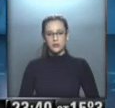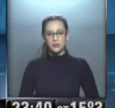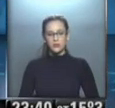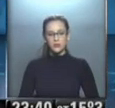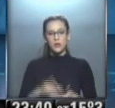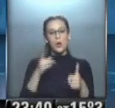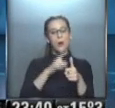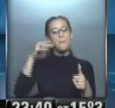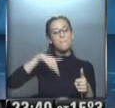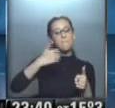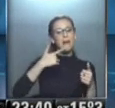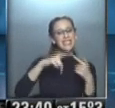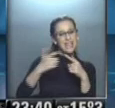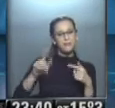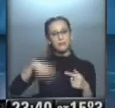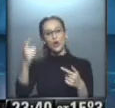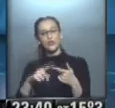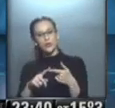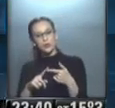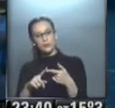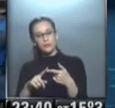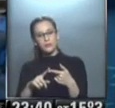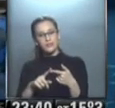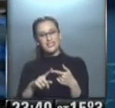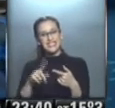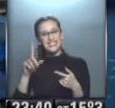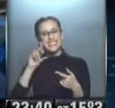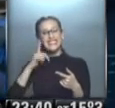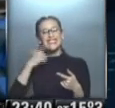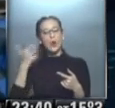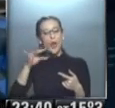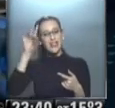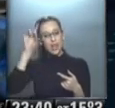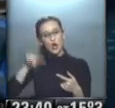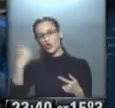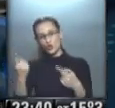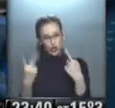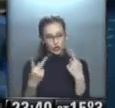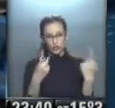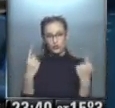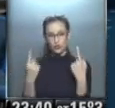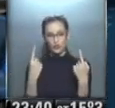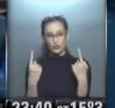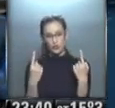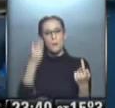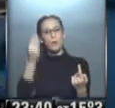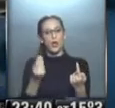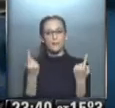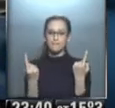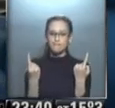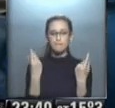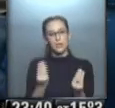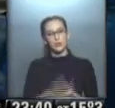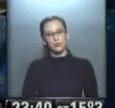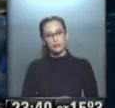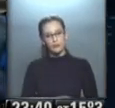Por un lado Sergio Massa, por el otro lado Martín Insaurralde. ¿Por qué?